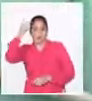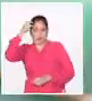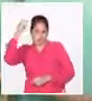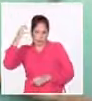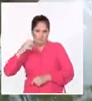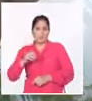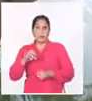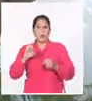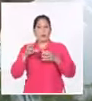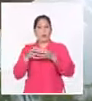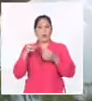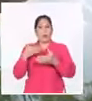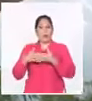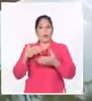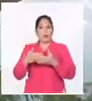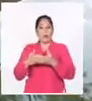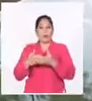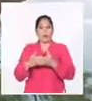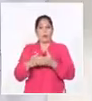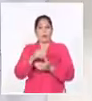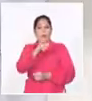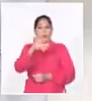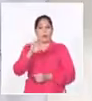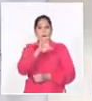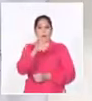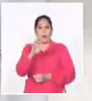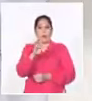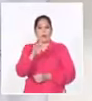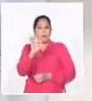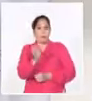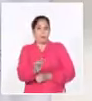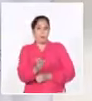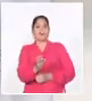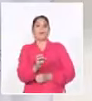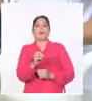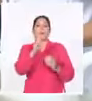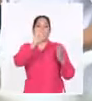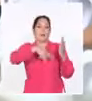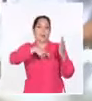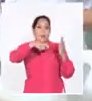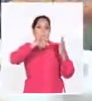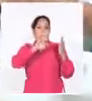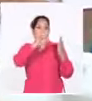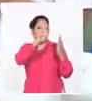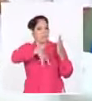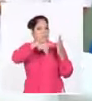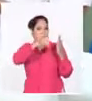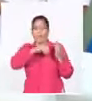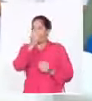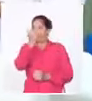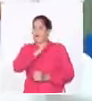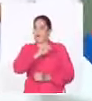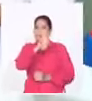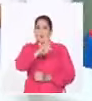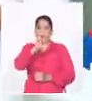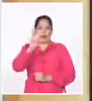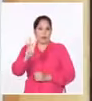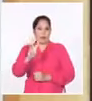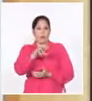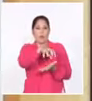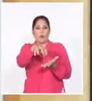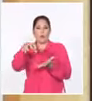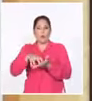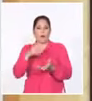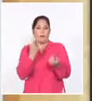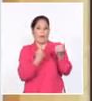El grupo empresarial geominero salinero, Geominsal, ha hecho suyo este propósito de país y en los 43 puntos de venta minorista